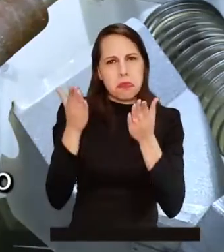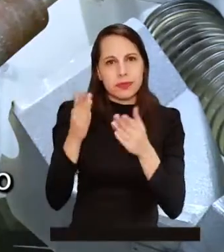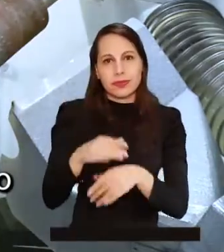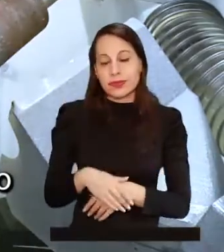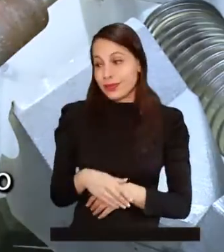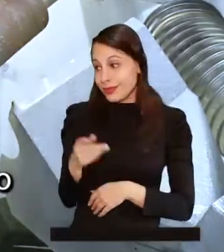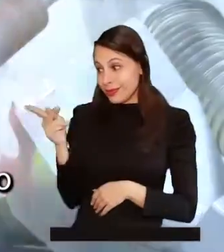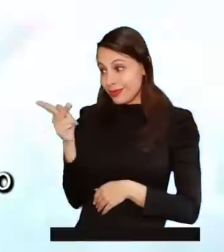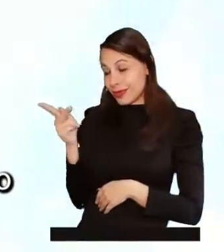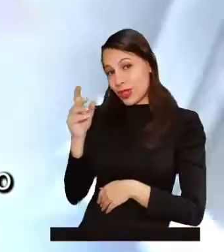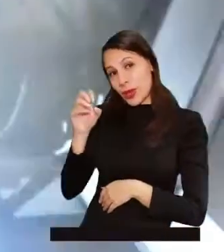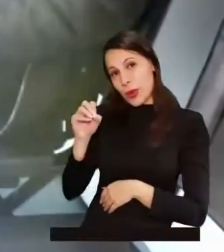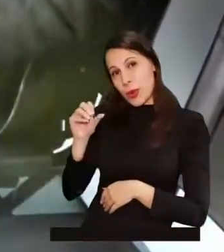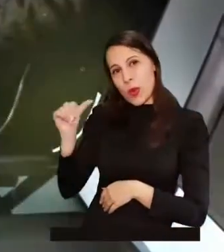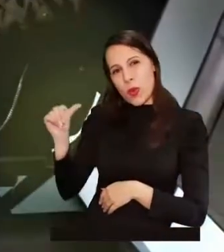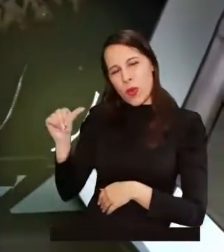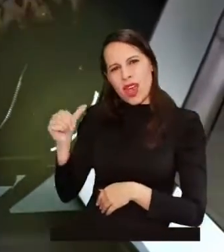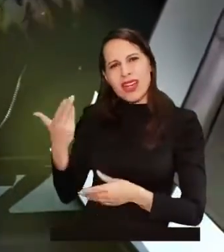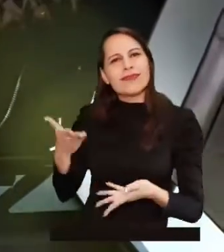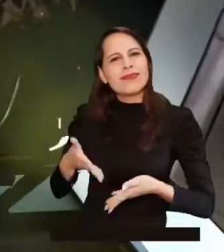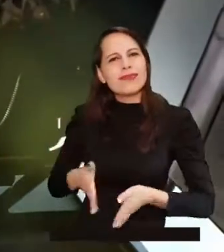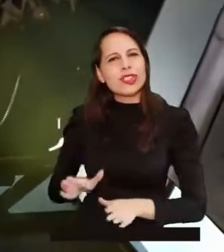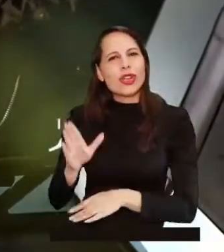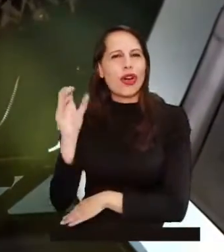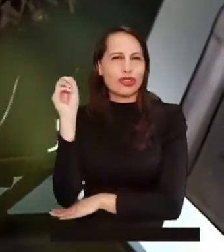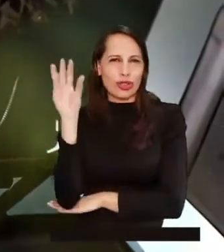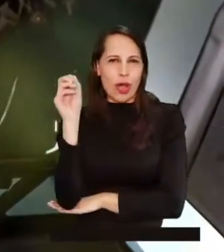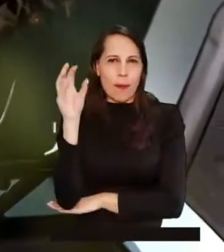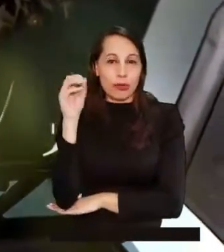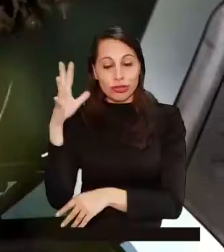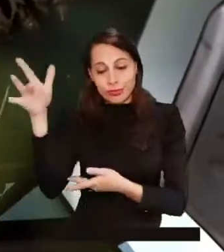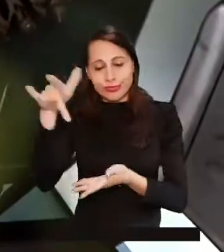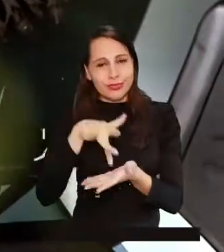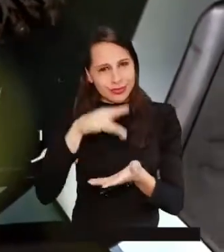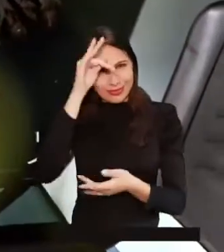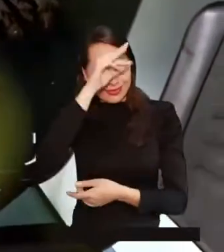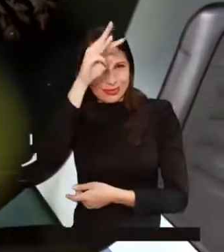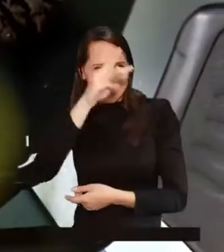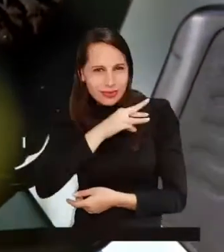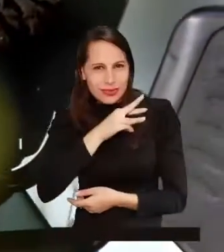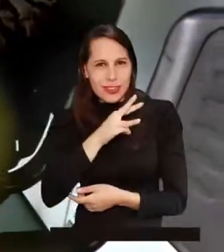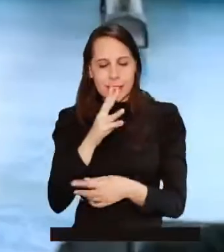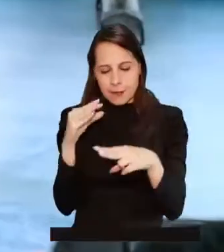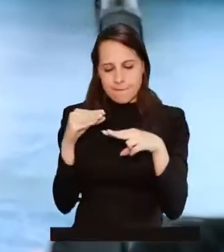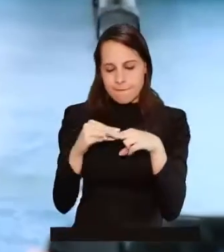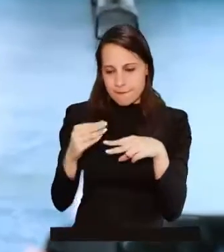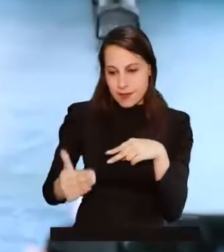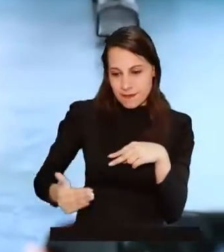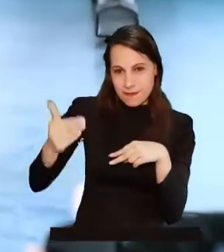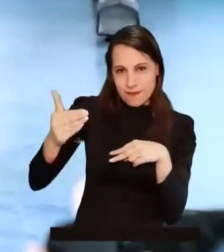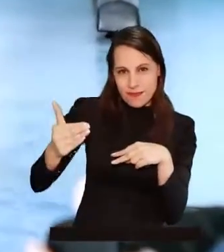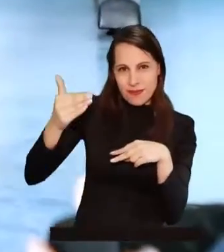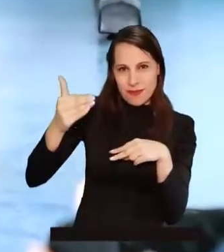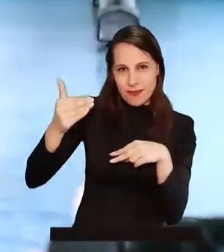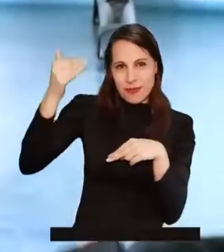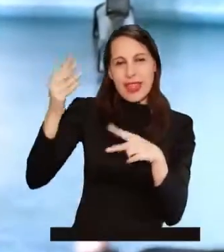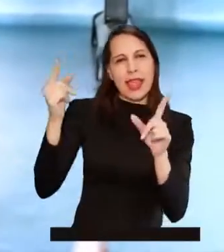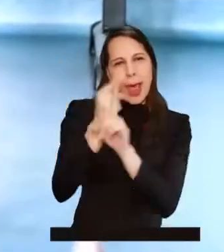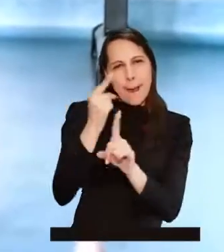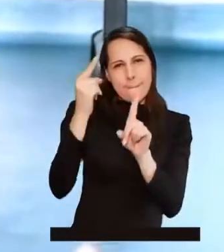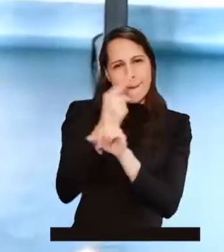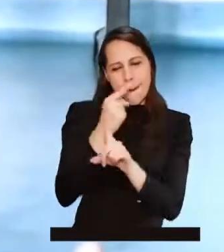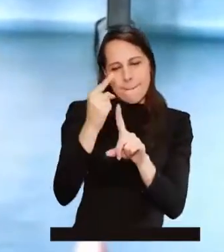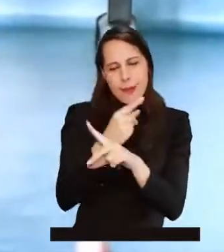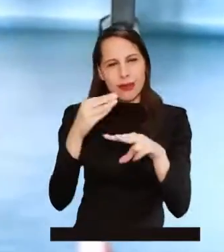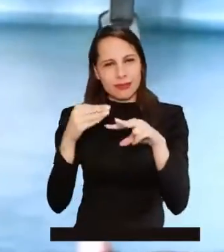lo mejor posible. Olga y Brian, oriundos de Sogamoso, continuarán visitando el OMIL para hacer los cambios de prótesis que se